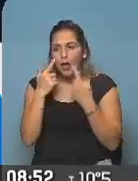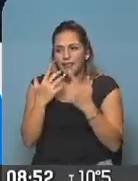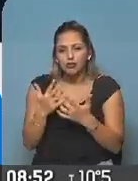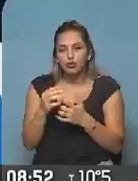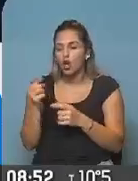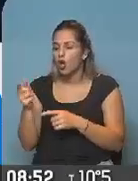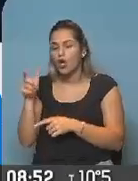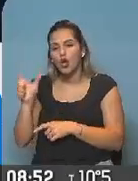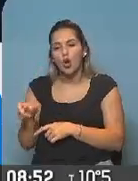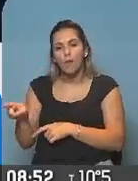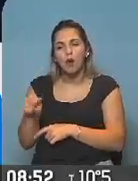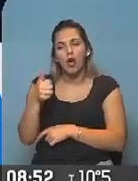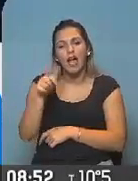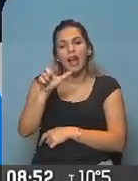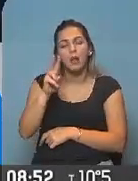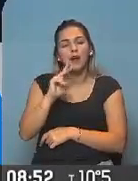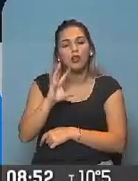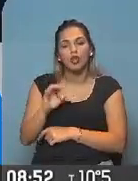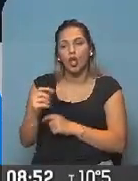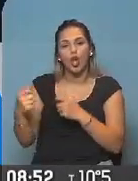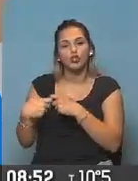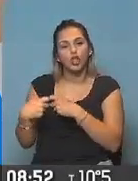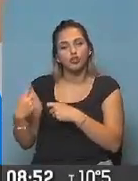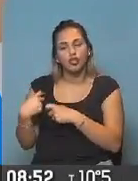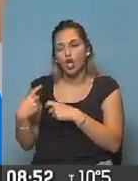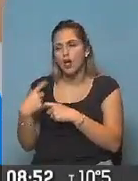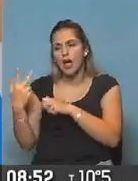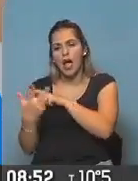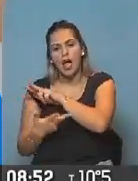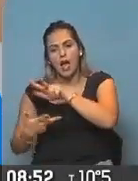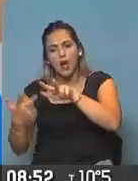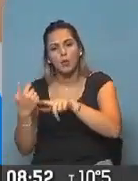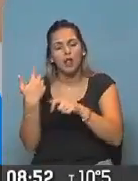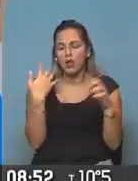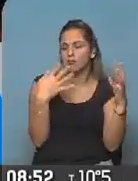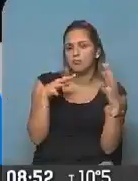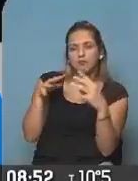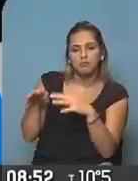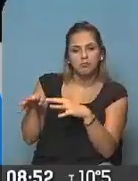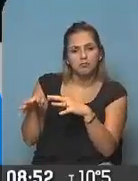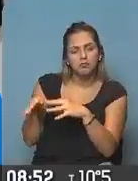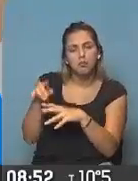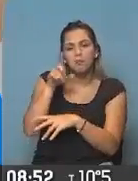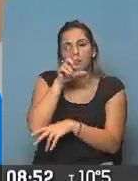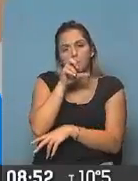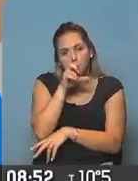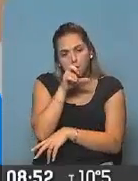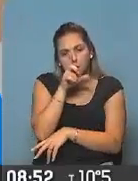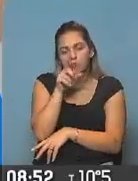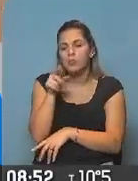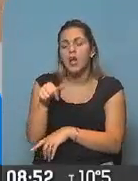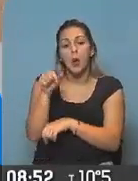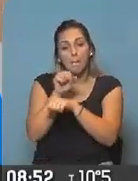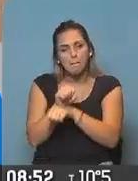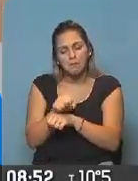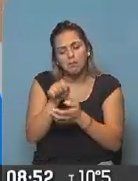Hegel, de Nietzsche, de Marx, de Sartre, ¿no? Y ellos tomando apuntes